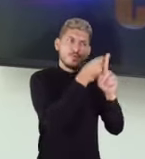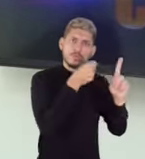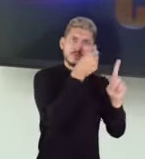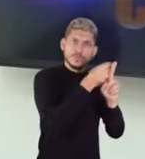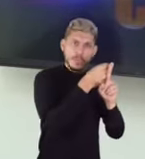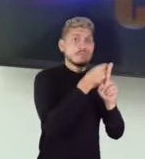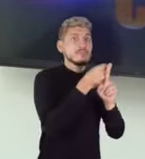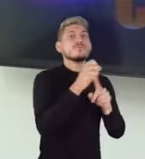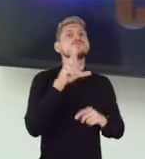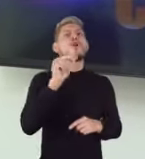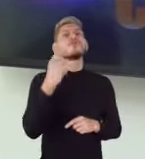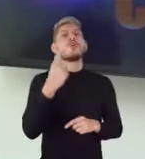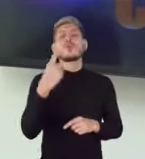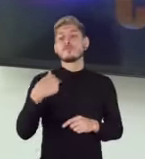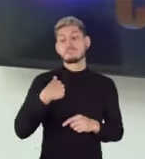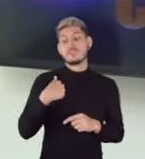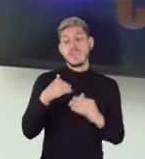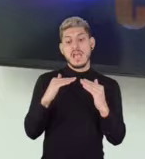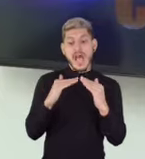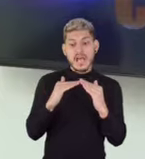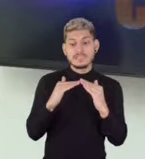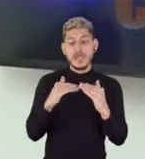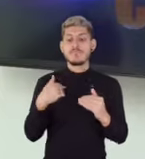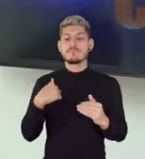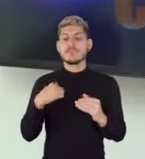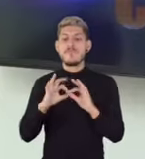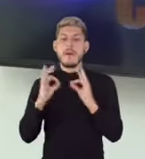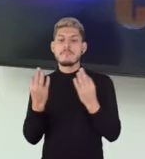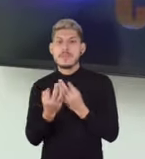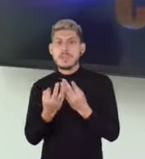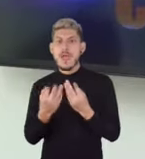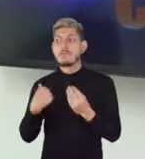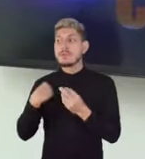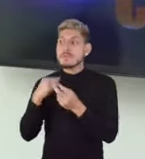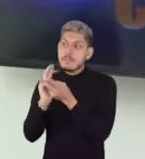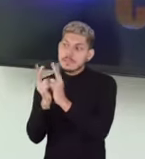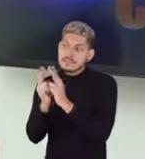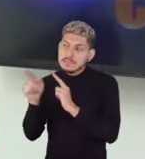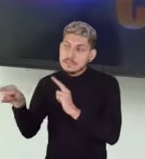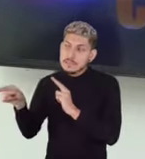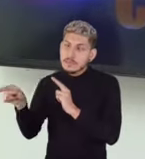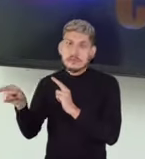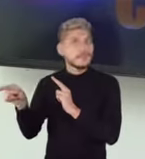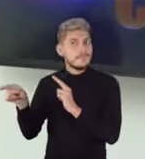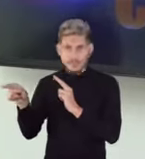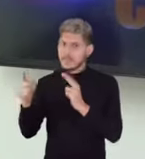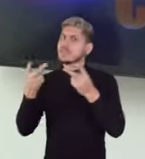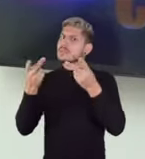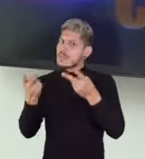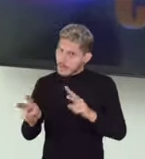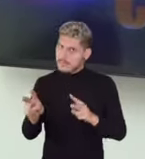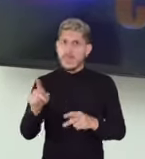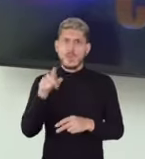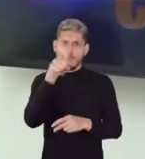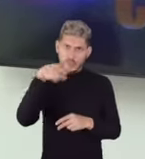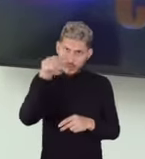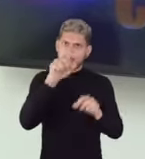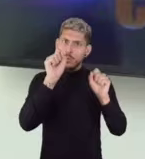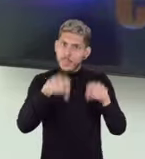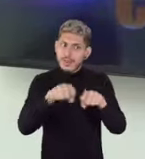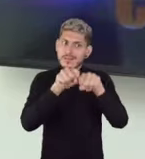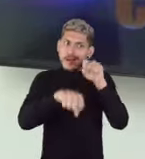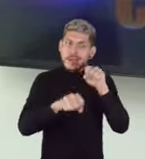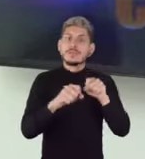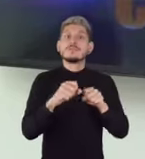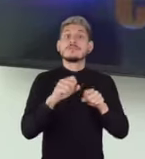de que mi casa o mi vecino o mi familia está en riesgo, sino de tenemos este problema, también usted puede ser afectado, no solo por el